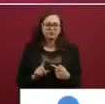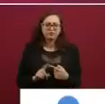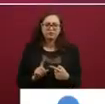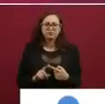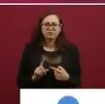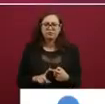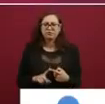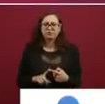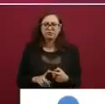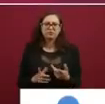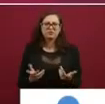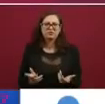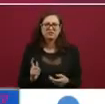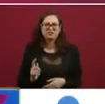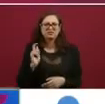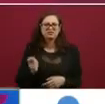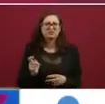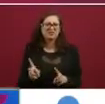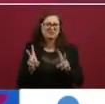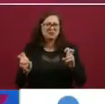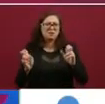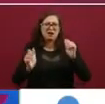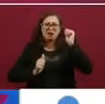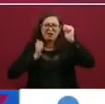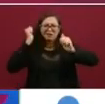Pues tiene que ver con la antropología.